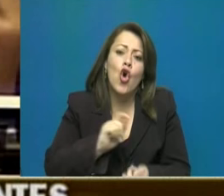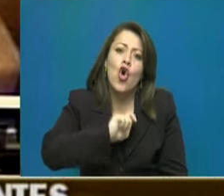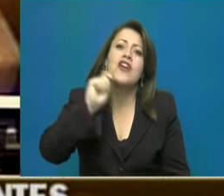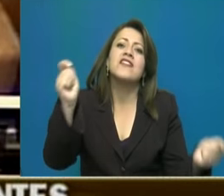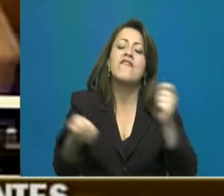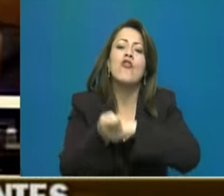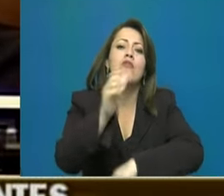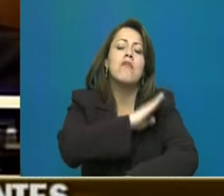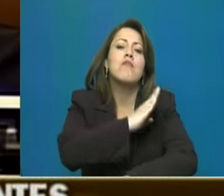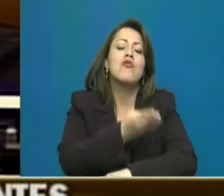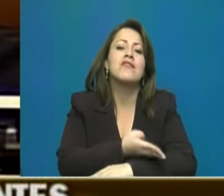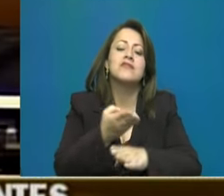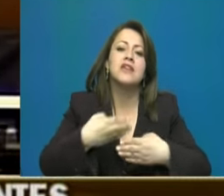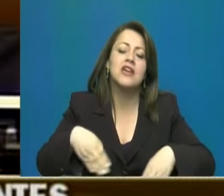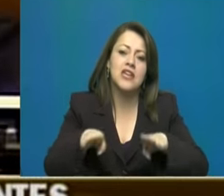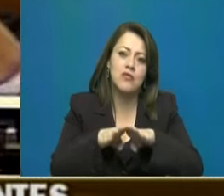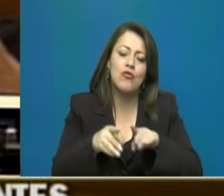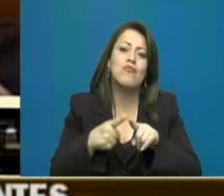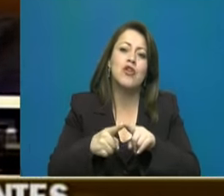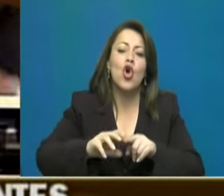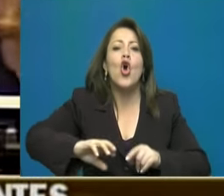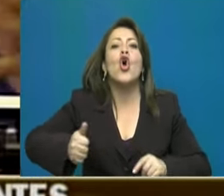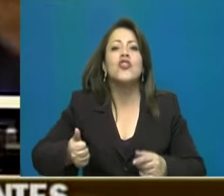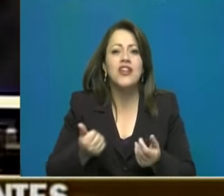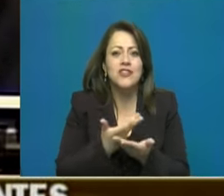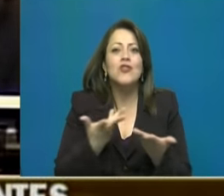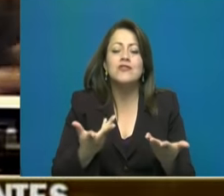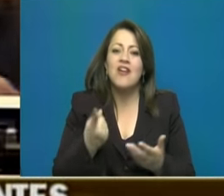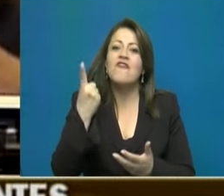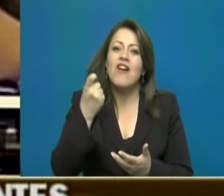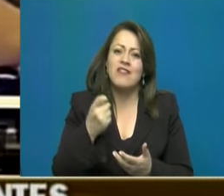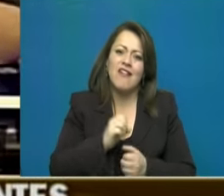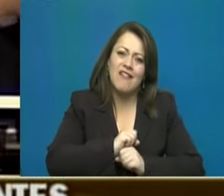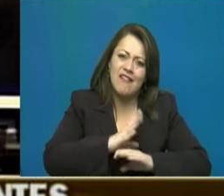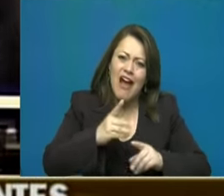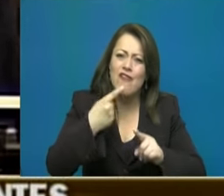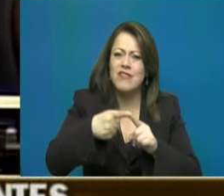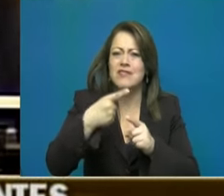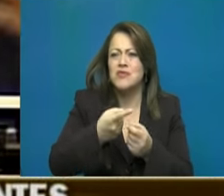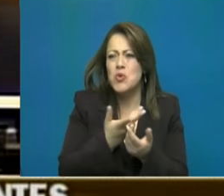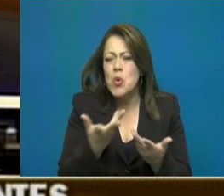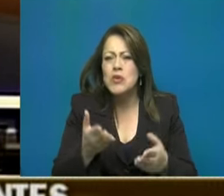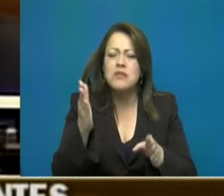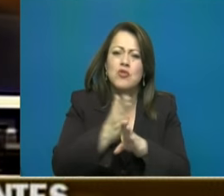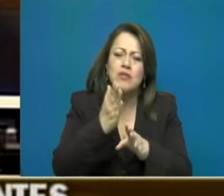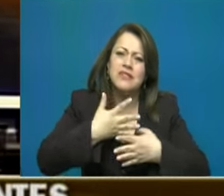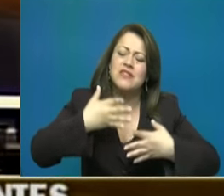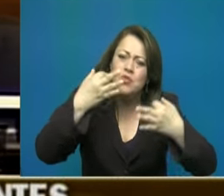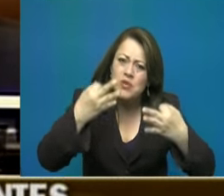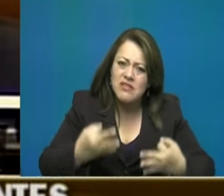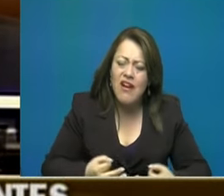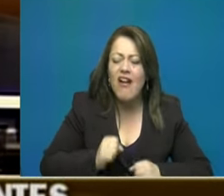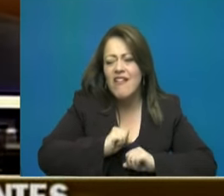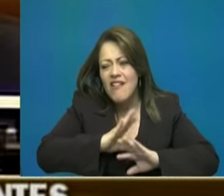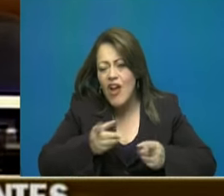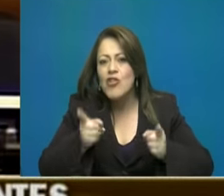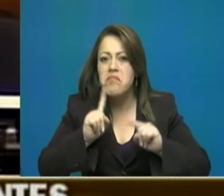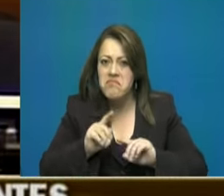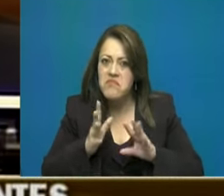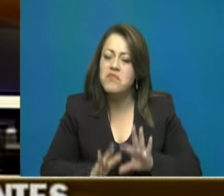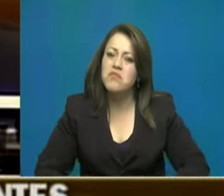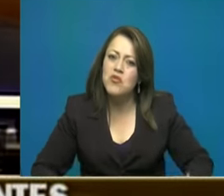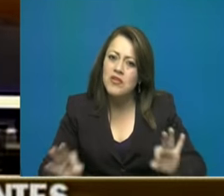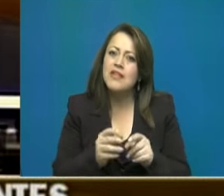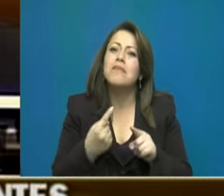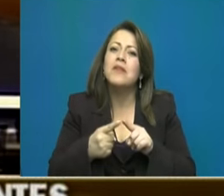de poderes, si no consideramos otros elementos. Claro, la transhumancia es un tema muy grave, los problemas de seguridad, pues por supuesto también,